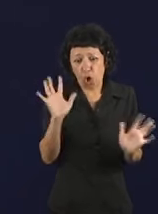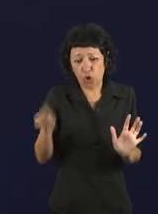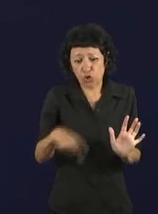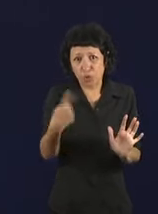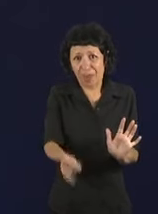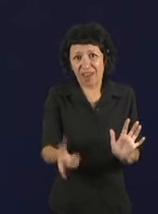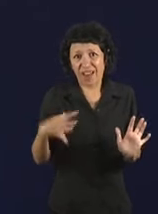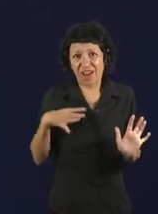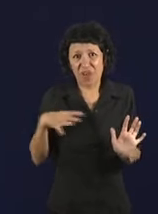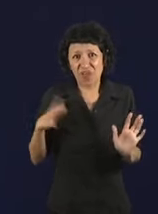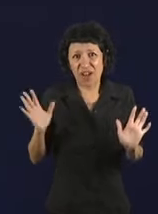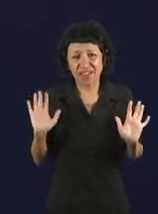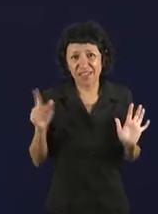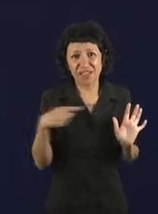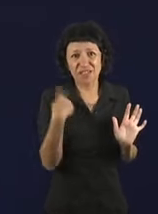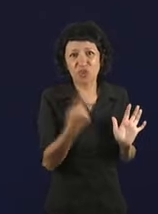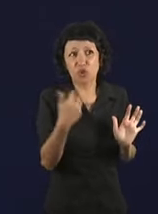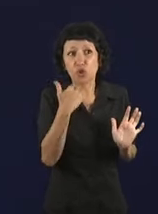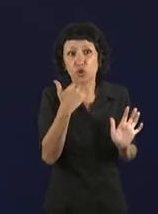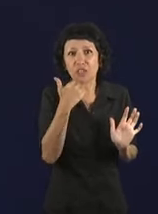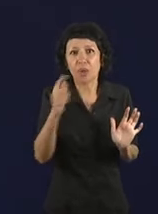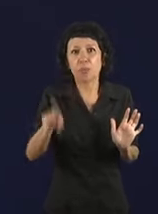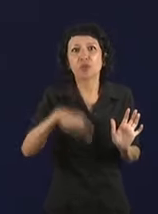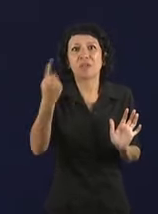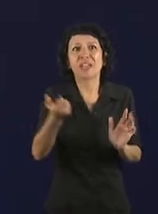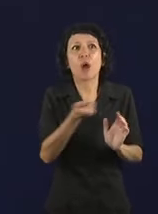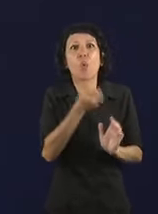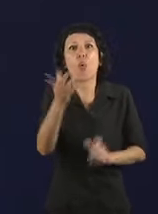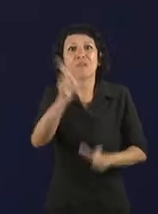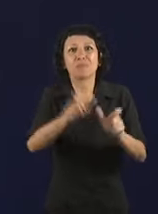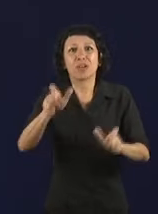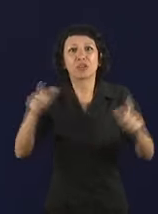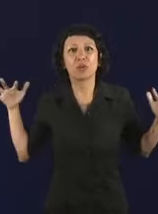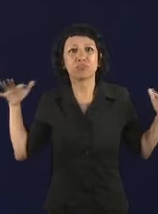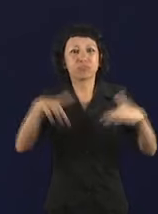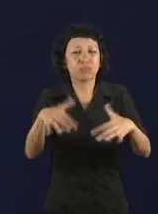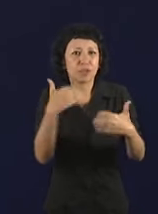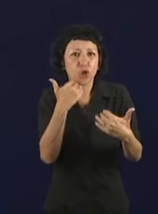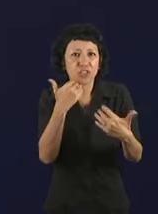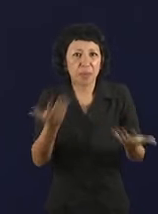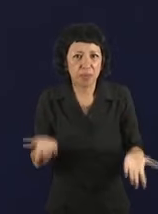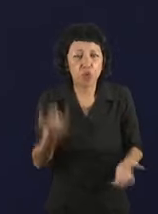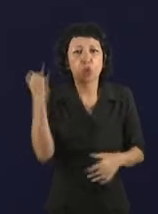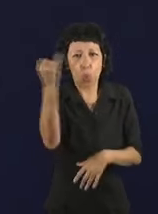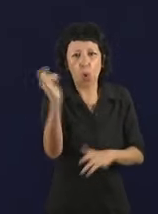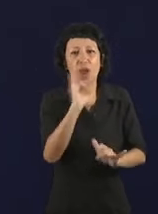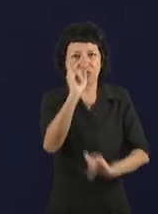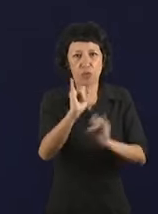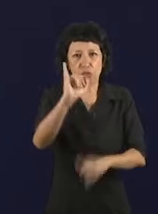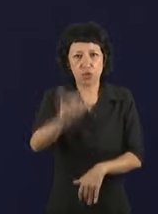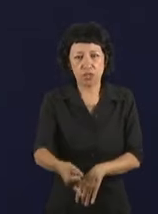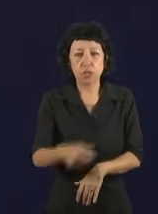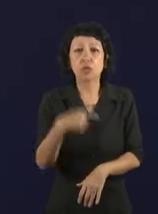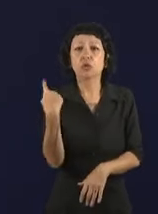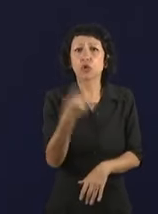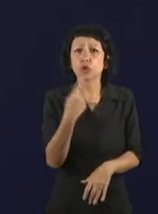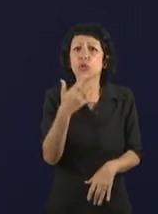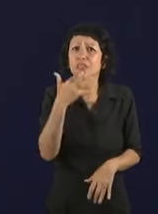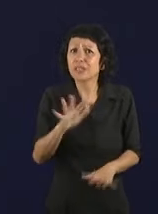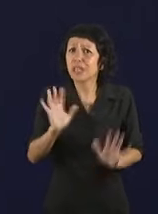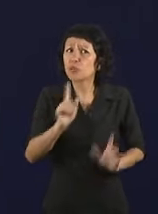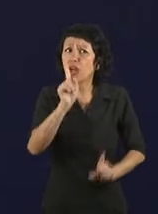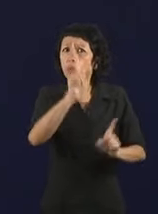la cuál va a ser el el tamaño de la convocatoria entendemos que hay gente del lado equivocado de